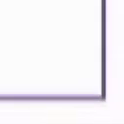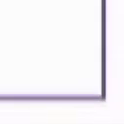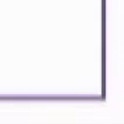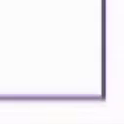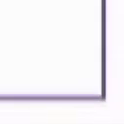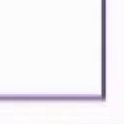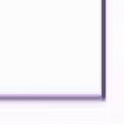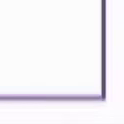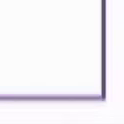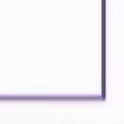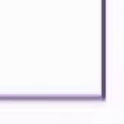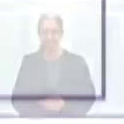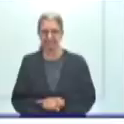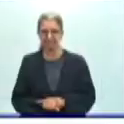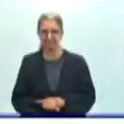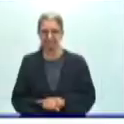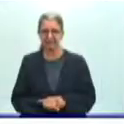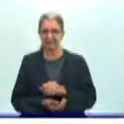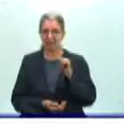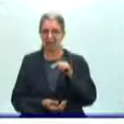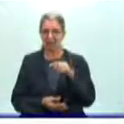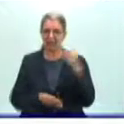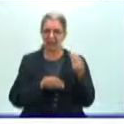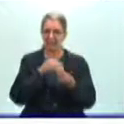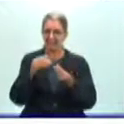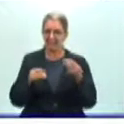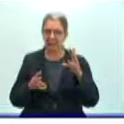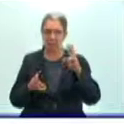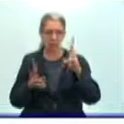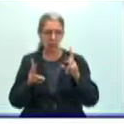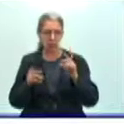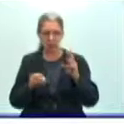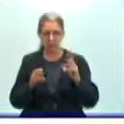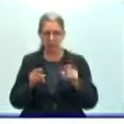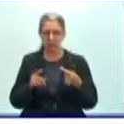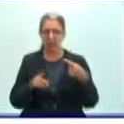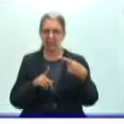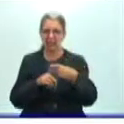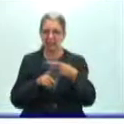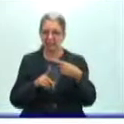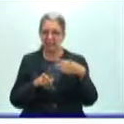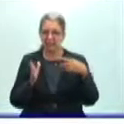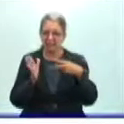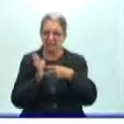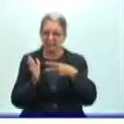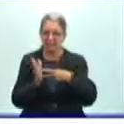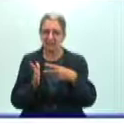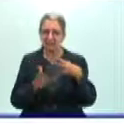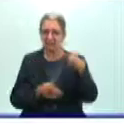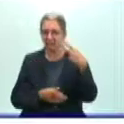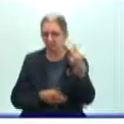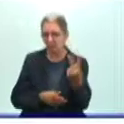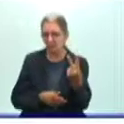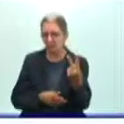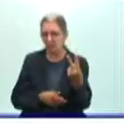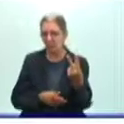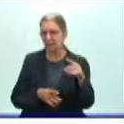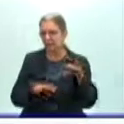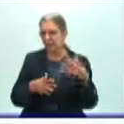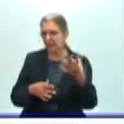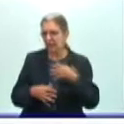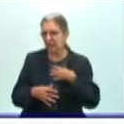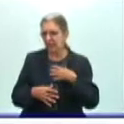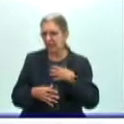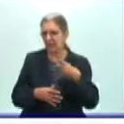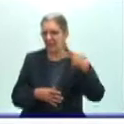Vamos a sustituir el valor, vamos a dividir 110 grados entre 2 y obtenemos entonces que